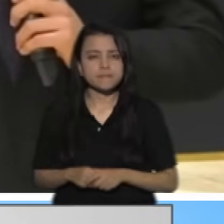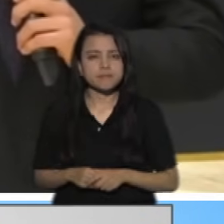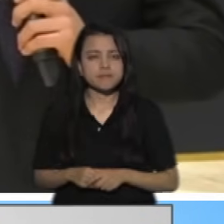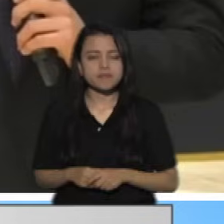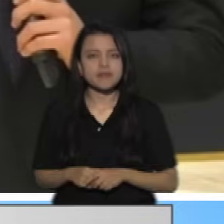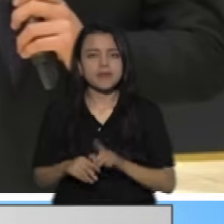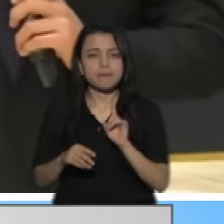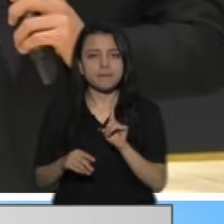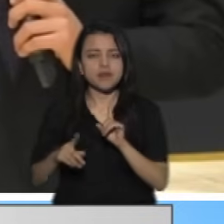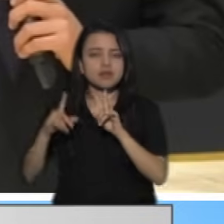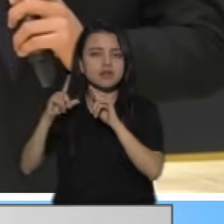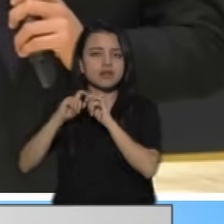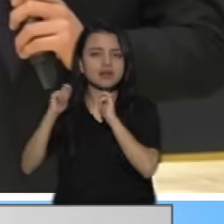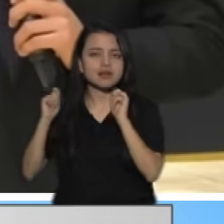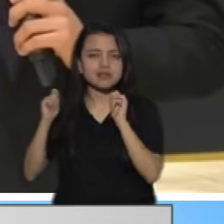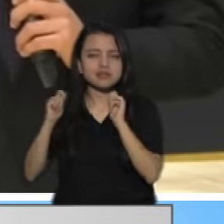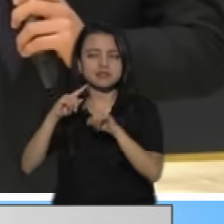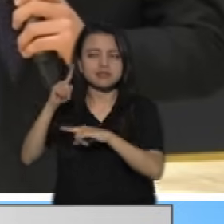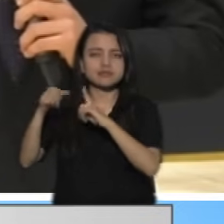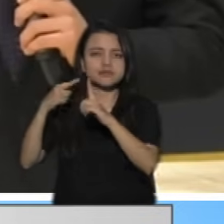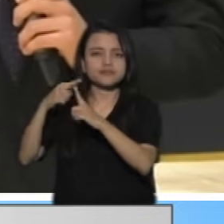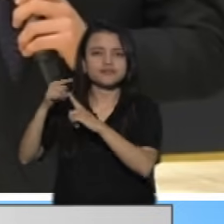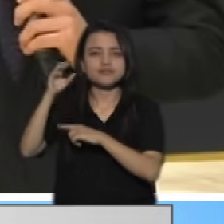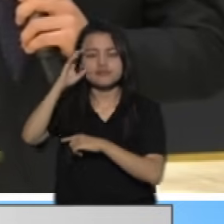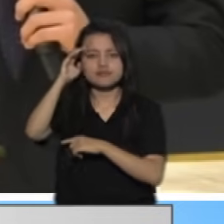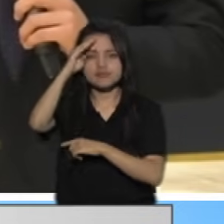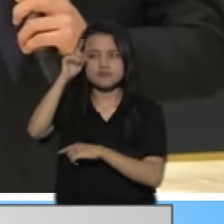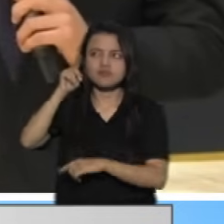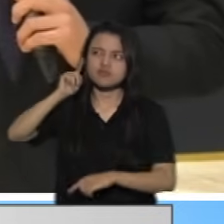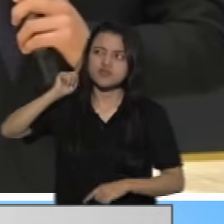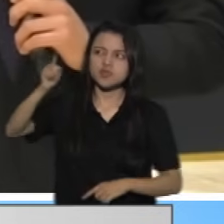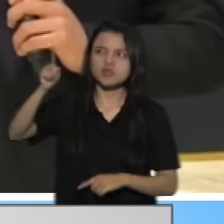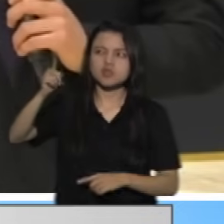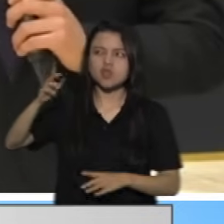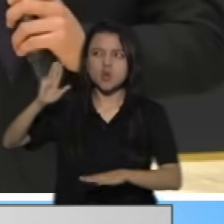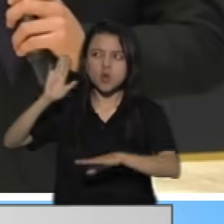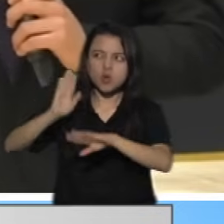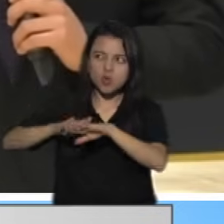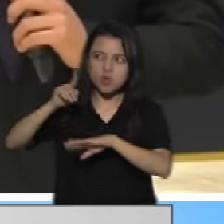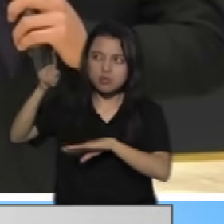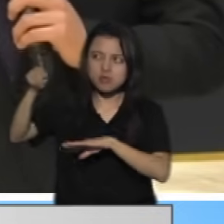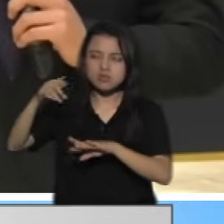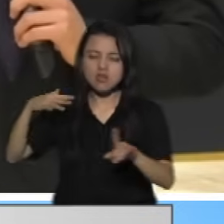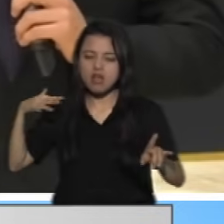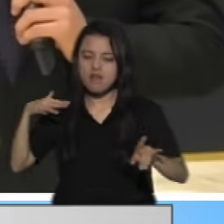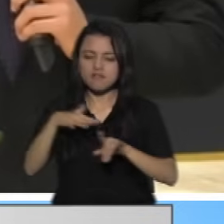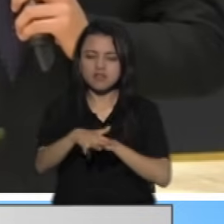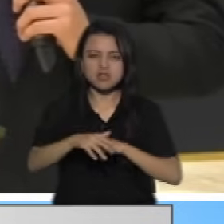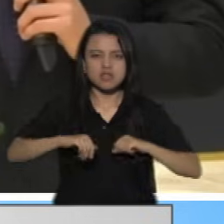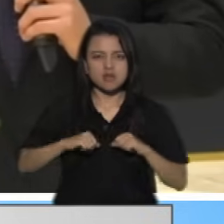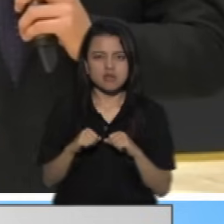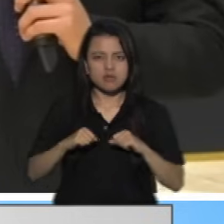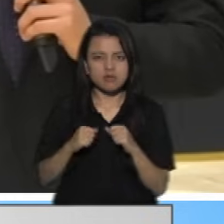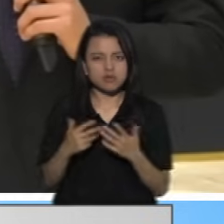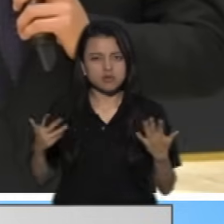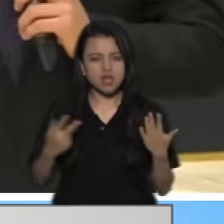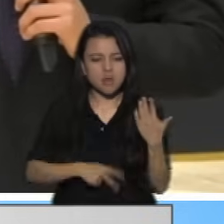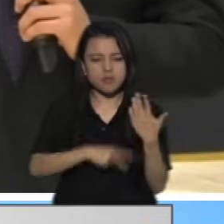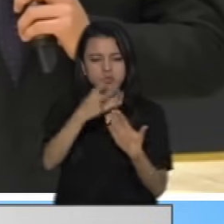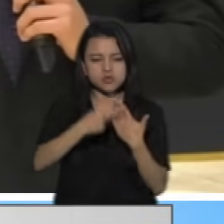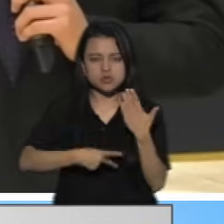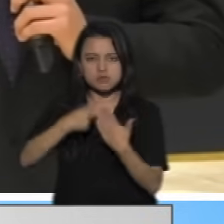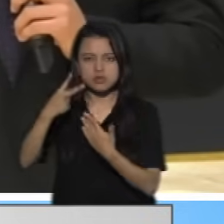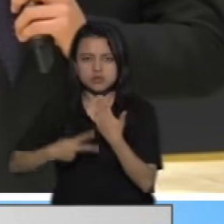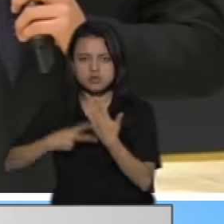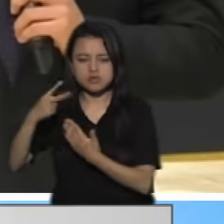Claudia López arremetió en contra del presidente Gustavo Petro, acusándolo de chantajear a Bogotá, tratando de quitarle el resto de obras que se están